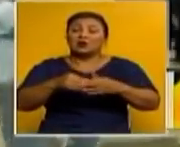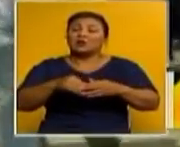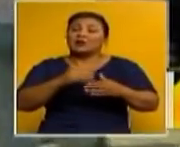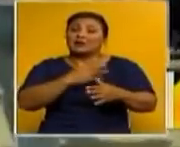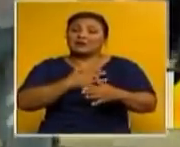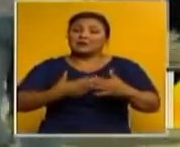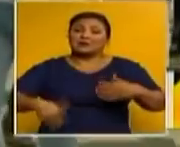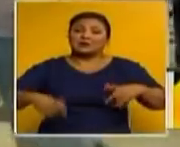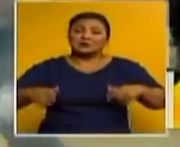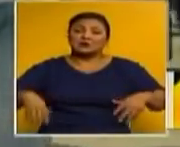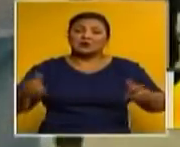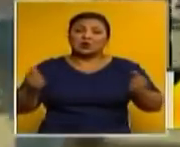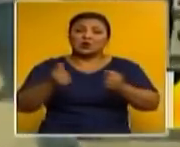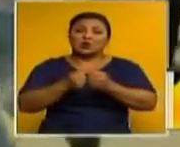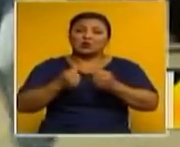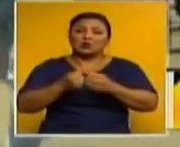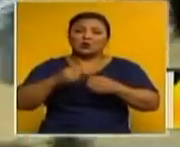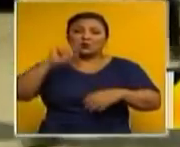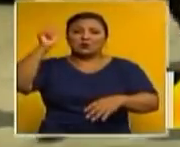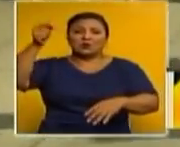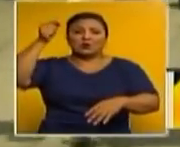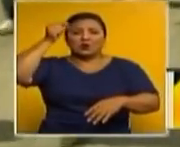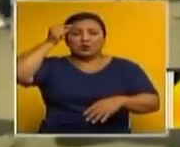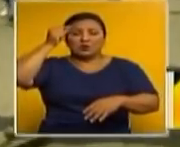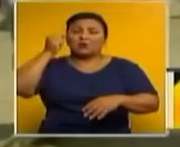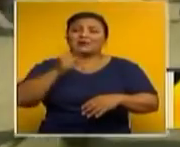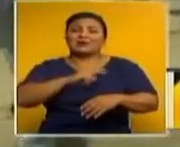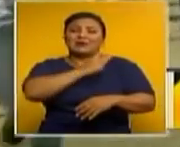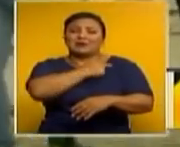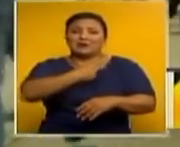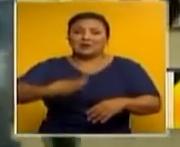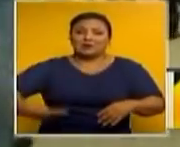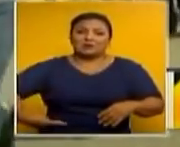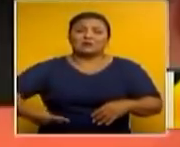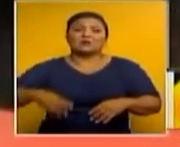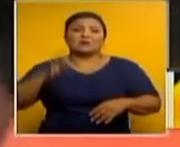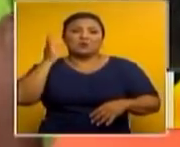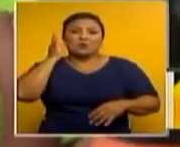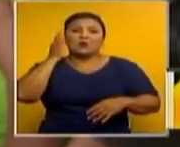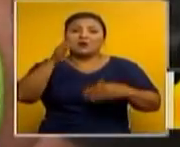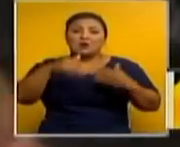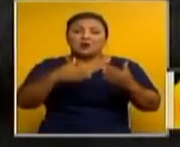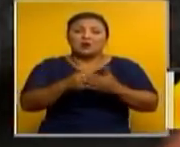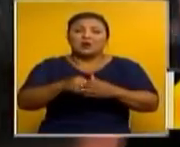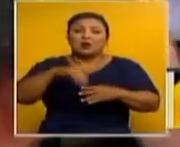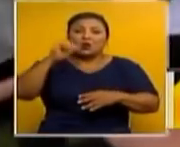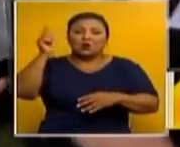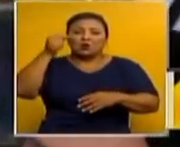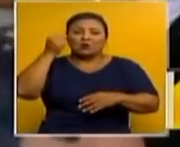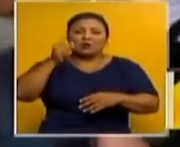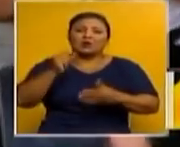estuvo acompañado de su equipo de gobierno, incluidos la vicepresidenta María Alejandra Vicuña y el gobernador del